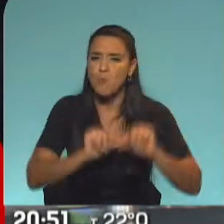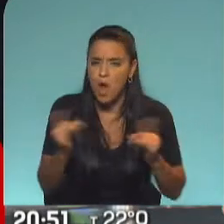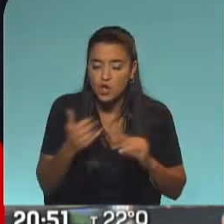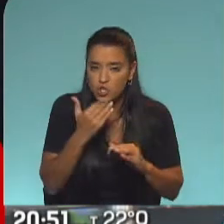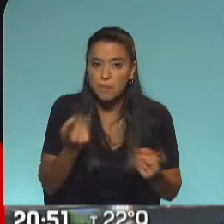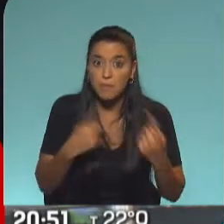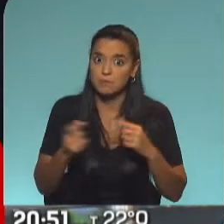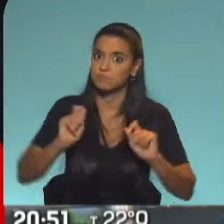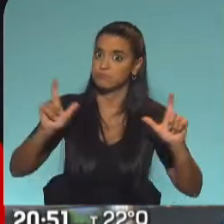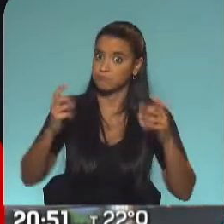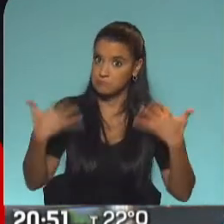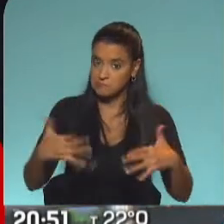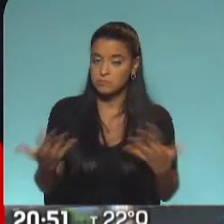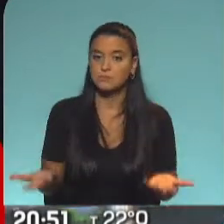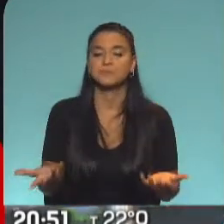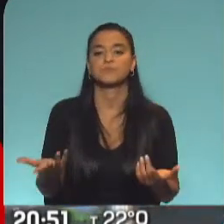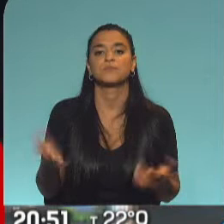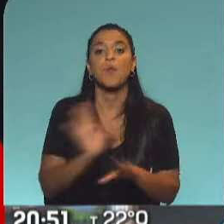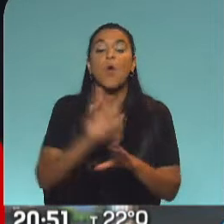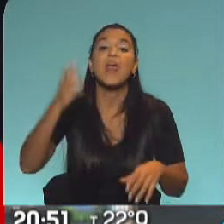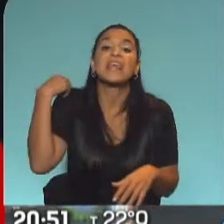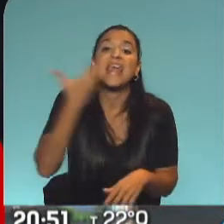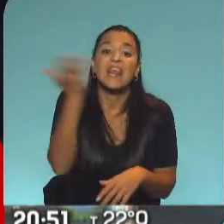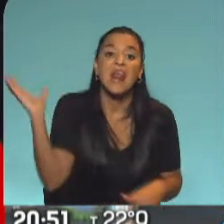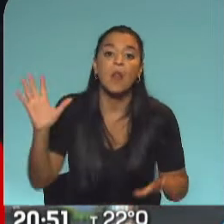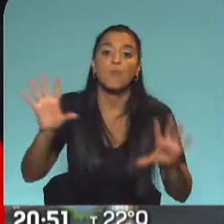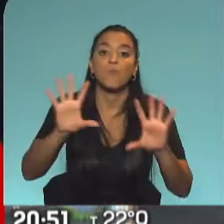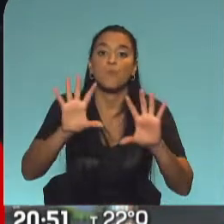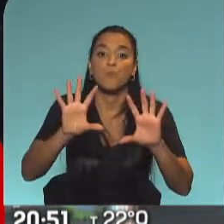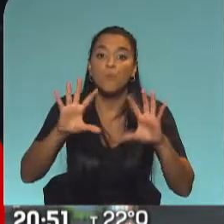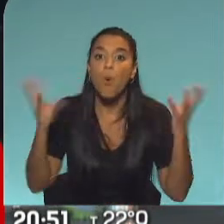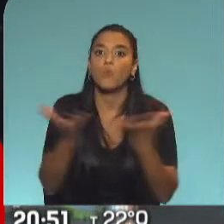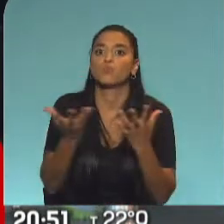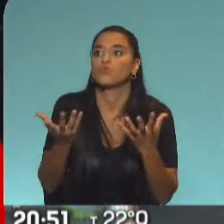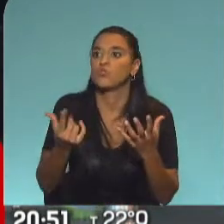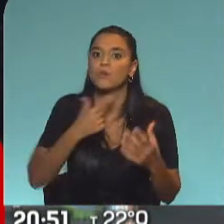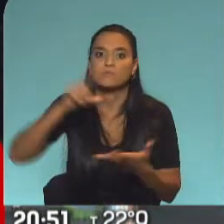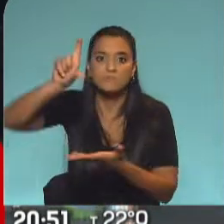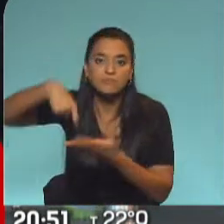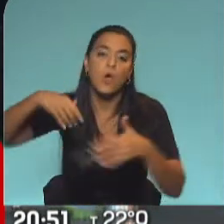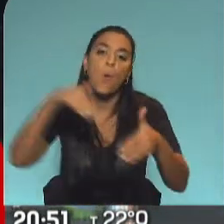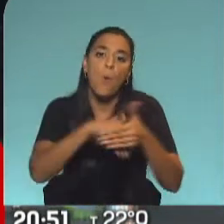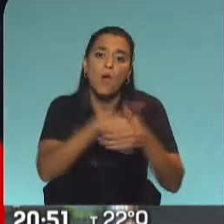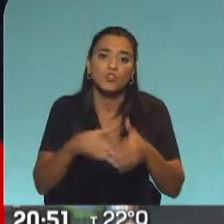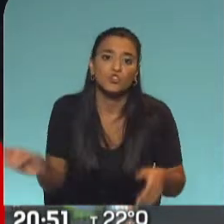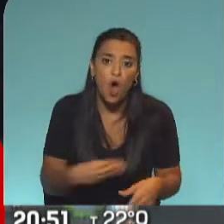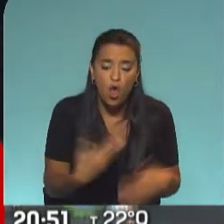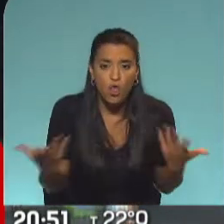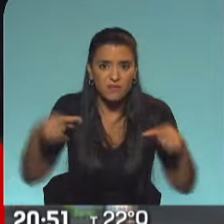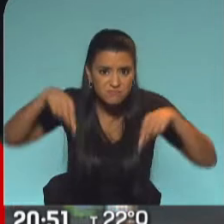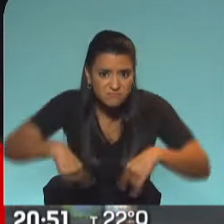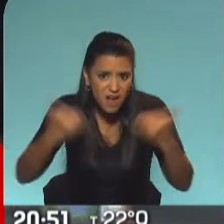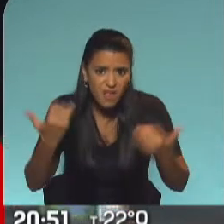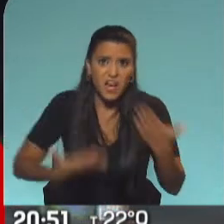es llamativo, ¿no? Porque cuando en general el mundo va hacia la tarjeta, va hacia bancarizar de esa forma, aquí hay